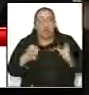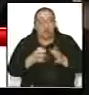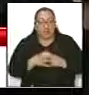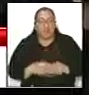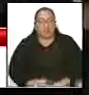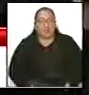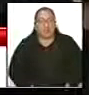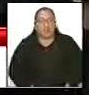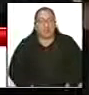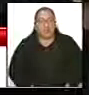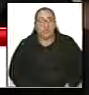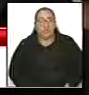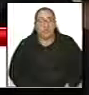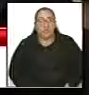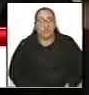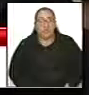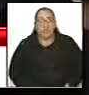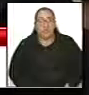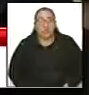en las localidades.